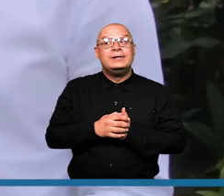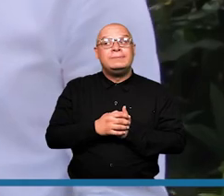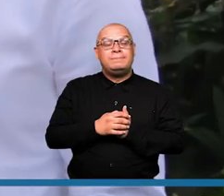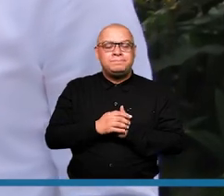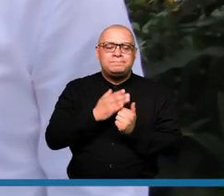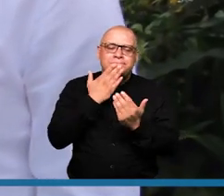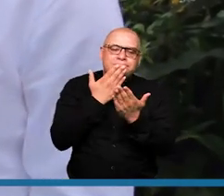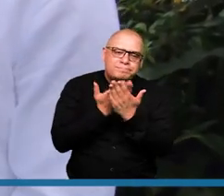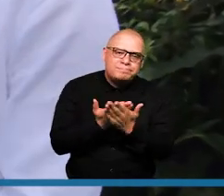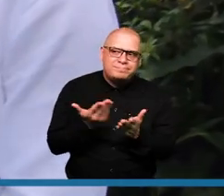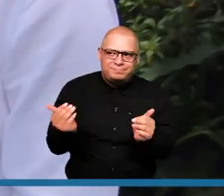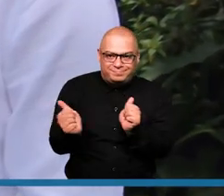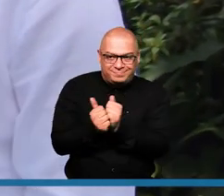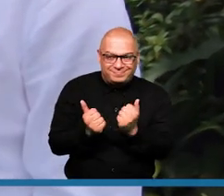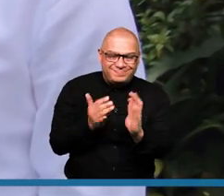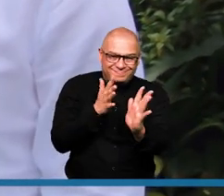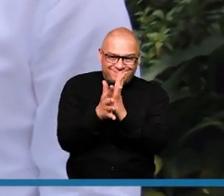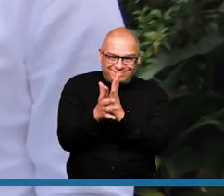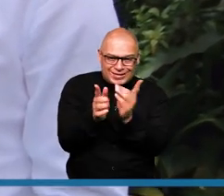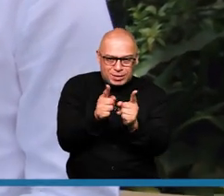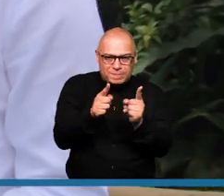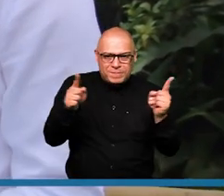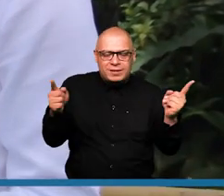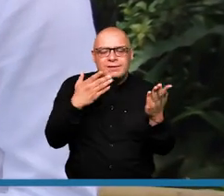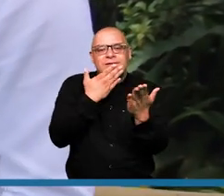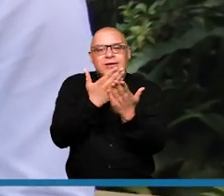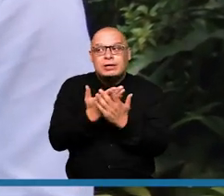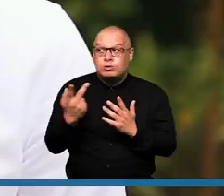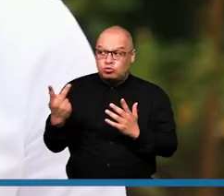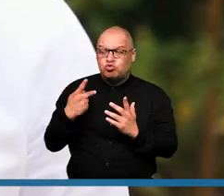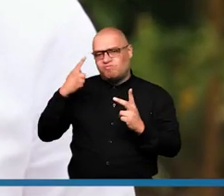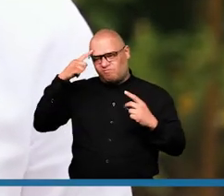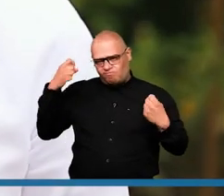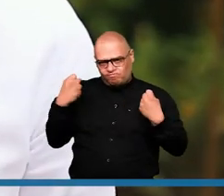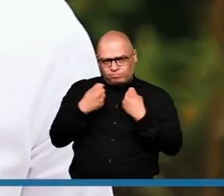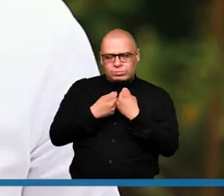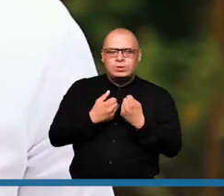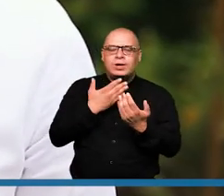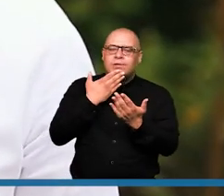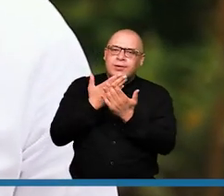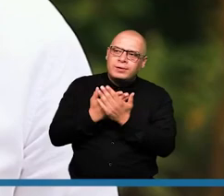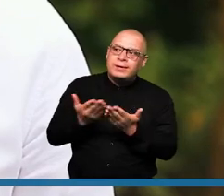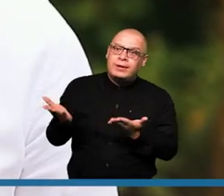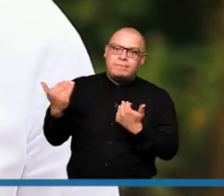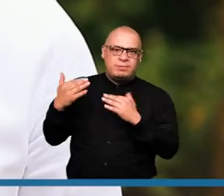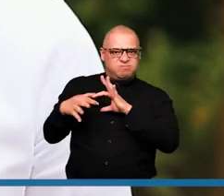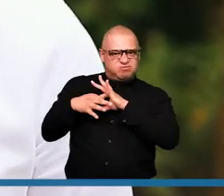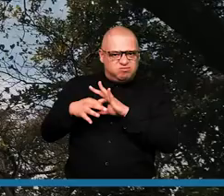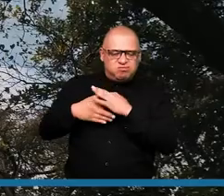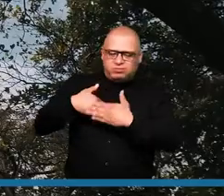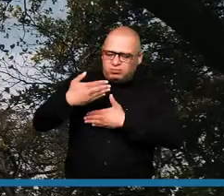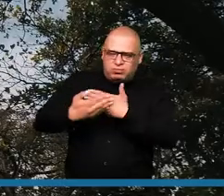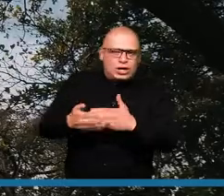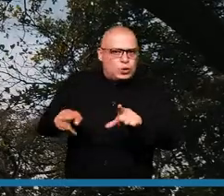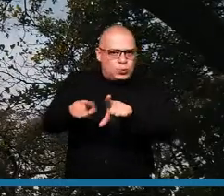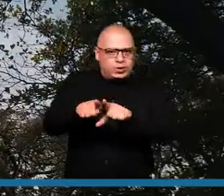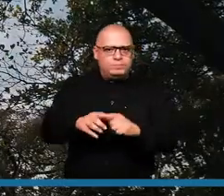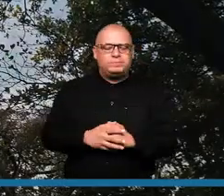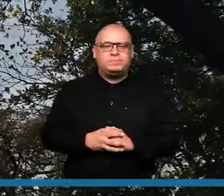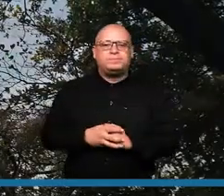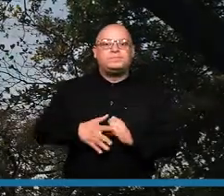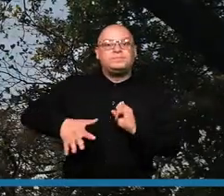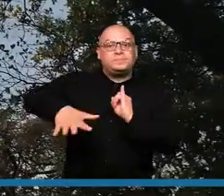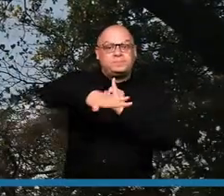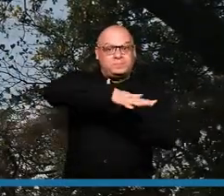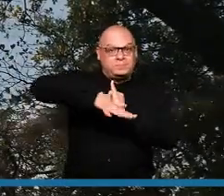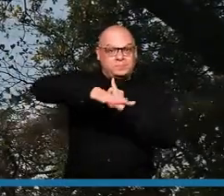el acompañamiento que hemos tenido con el Área Metropolitana, el trabajo articulado y la invitación para seguir construyendo. Área